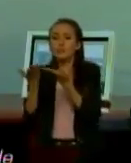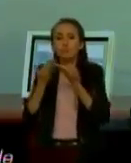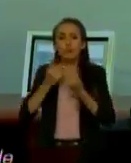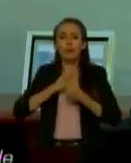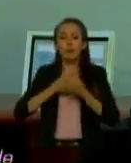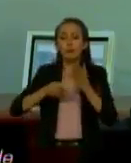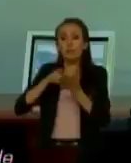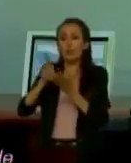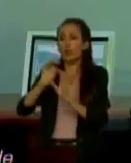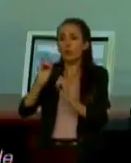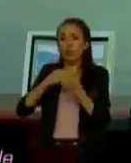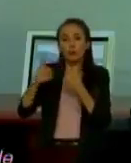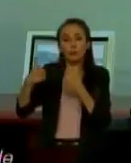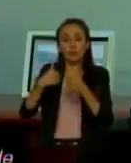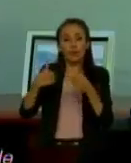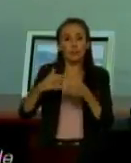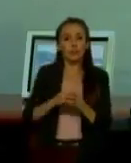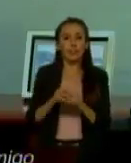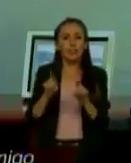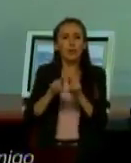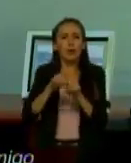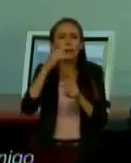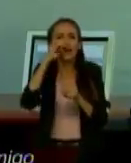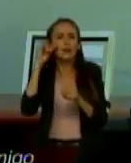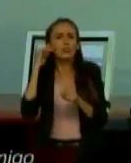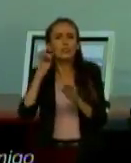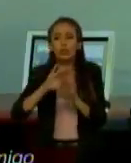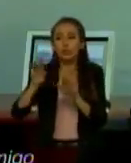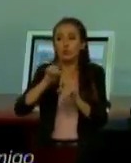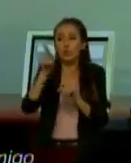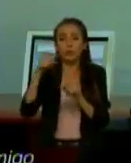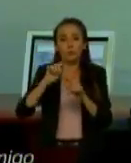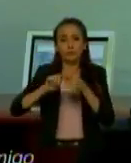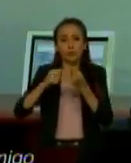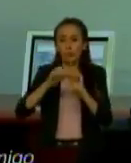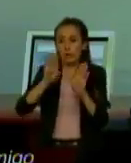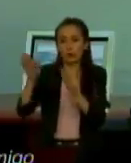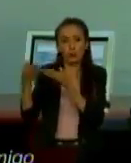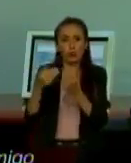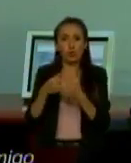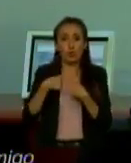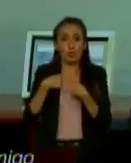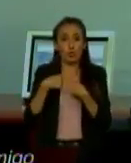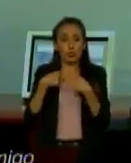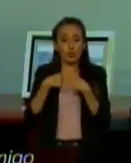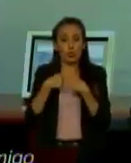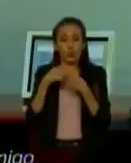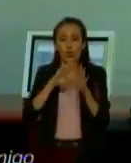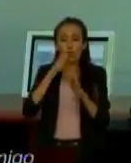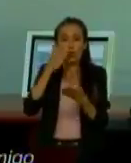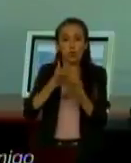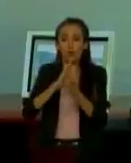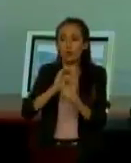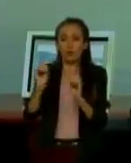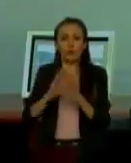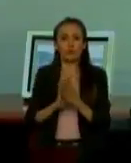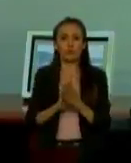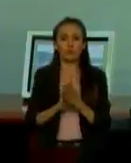pide que no te lleves así como en la infantilidad, que no te lleves ni converses con el amigo porque te hago la ley del